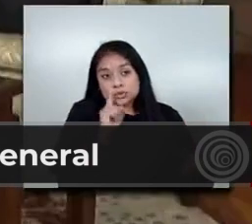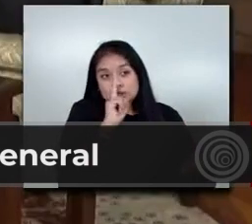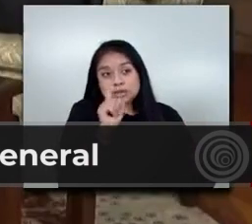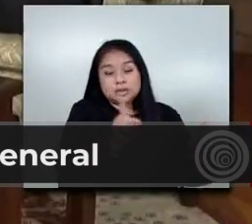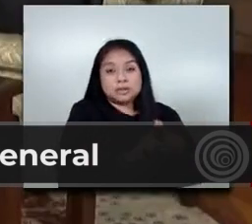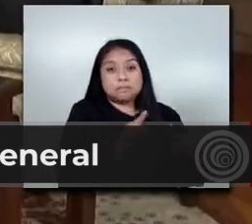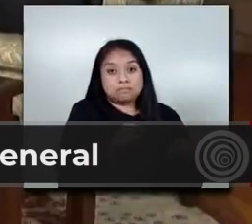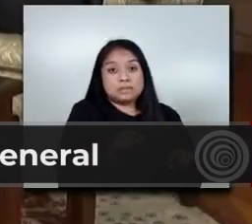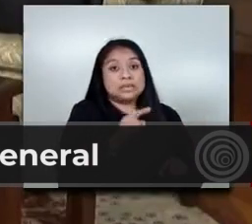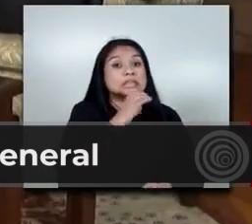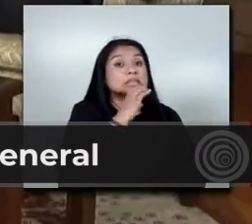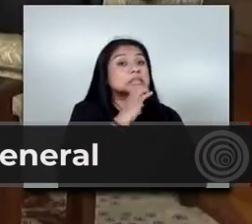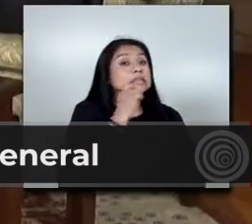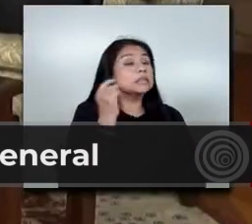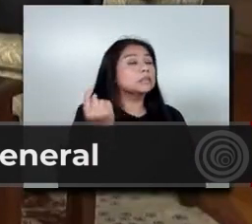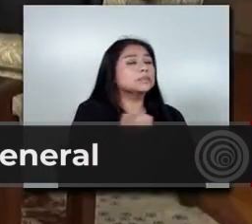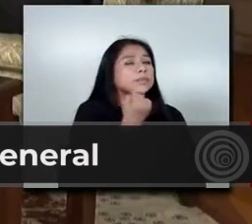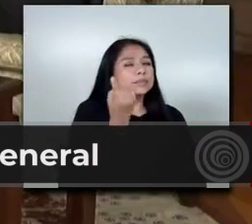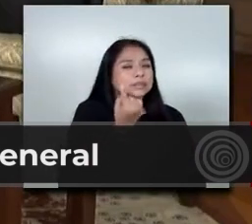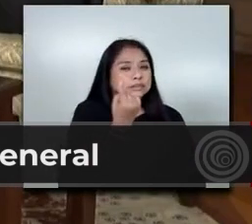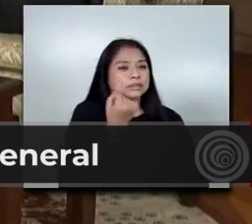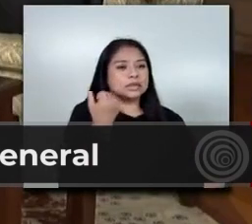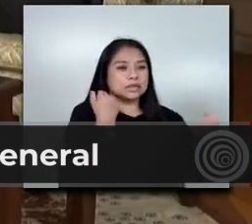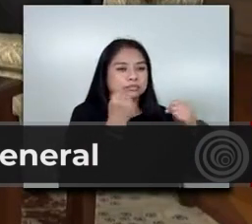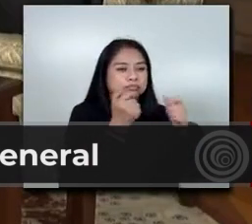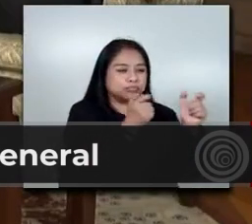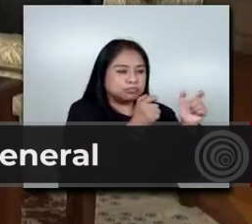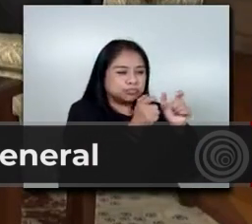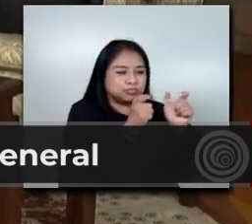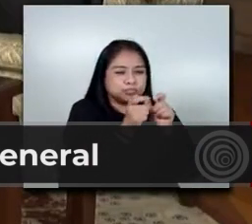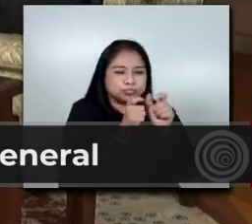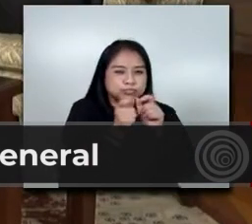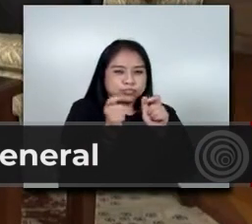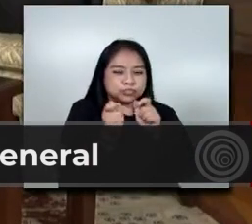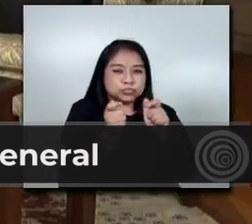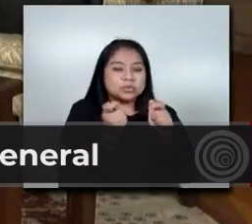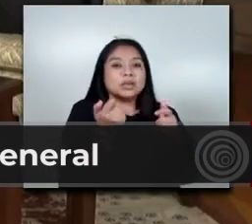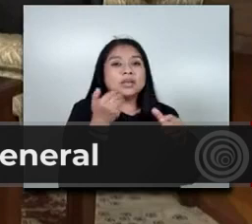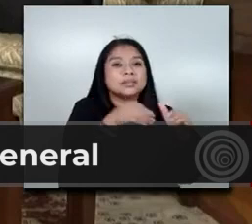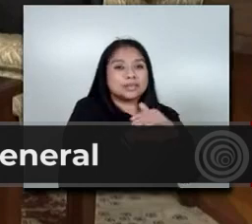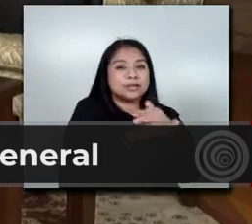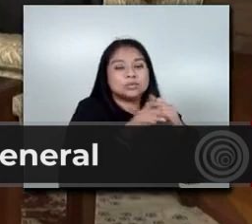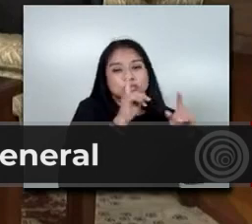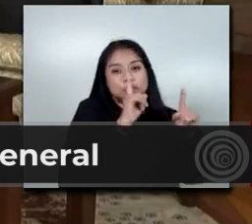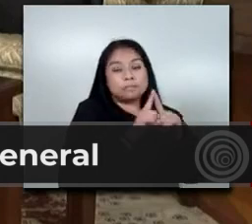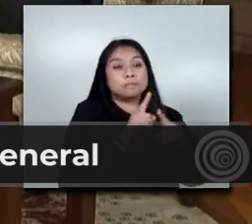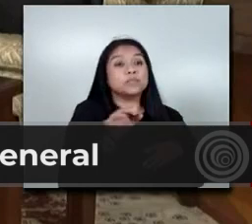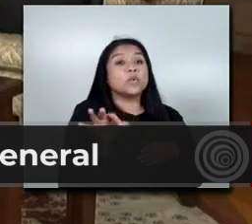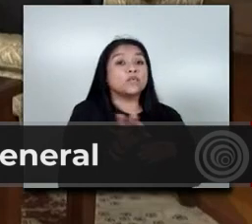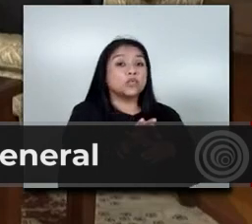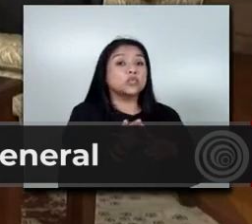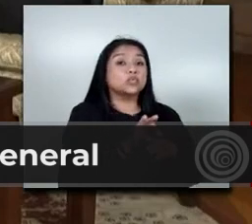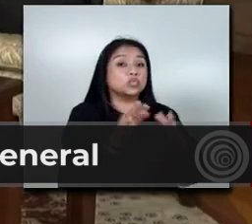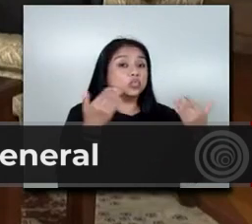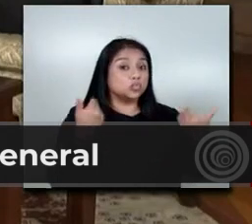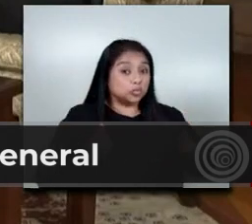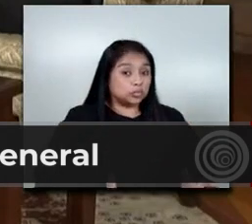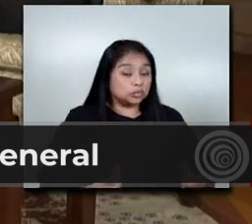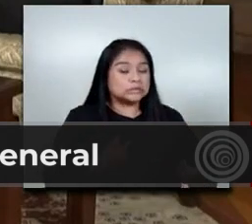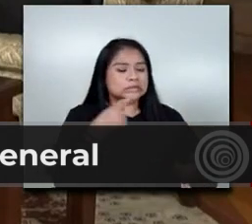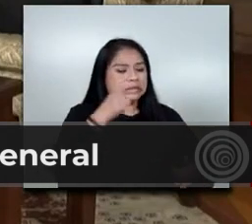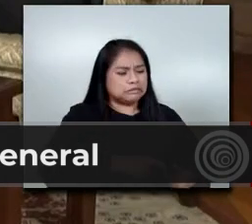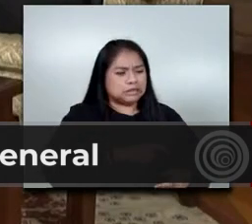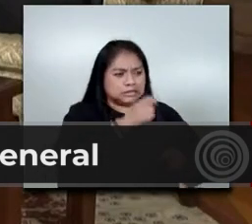es preciso generar controles internos. Como funcionarios debemos de ser